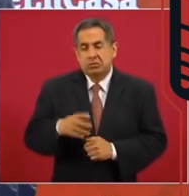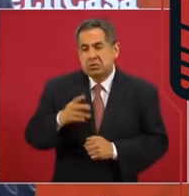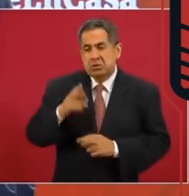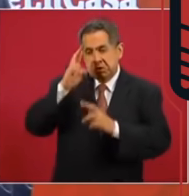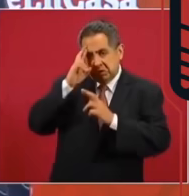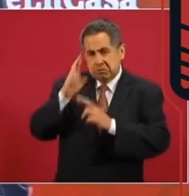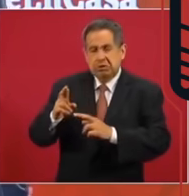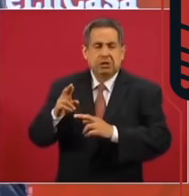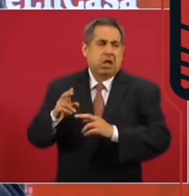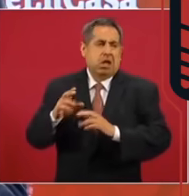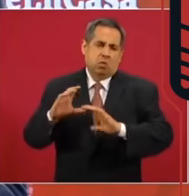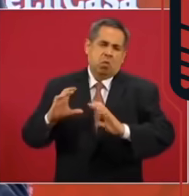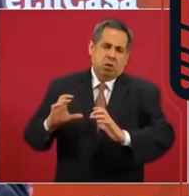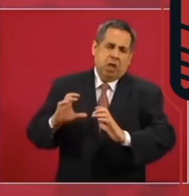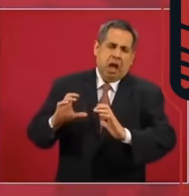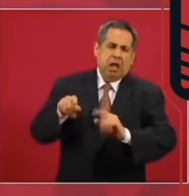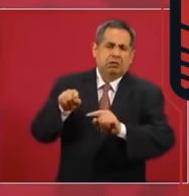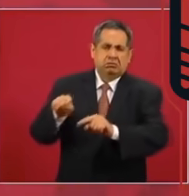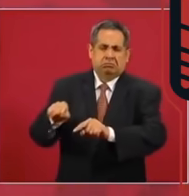respetados, cuidados,